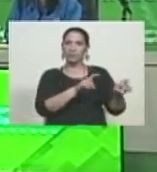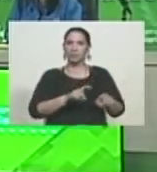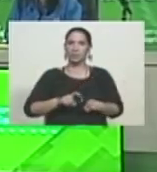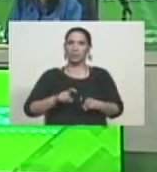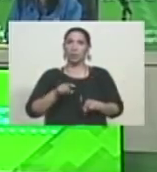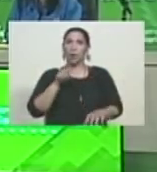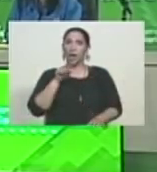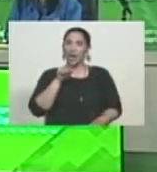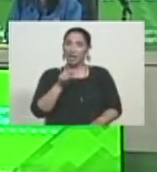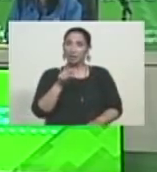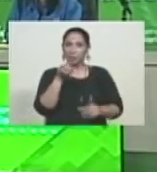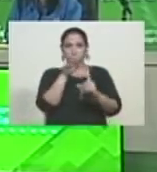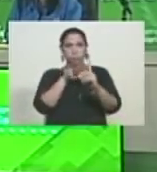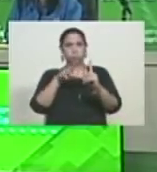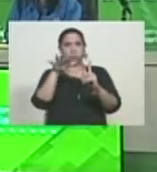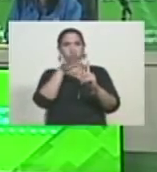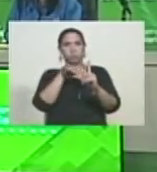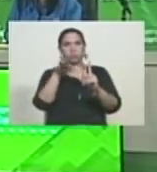fueron corrompidos.